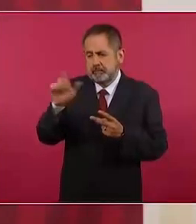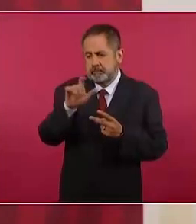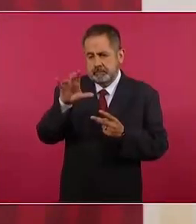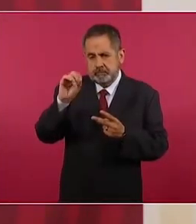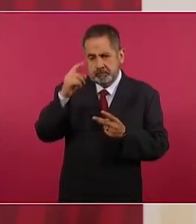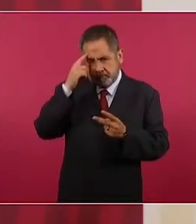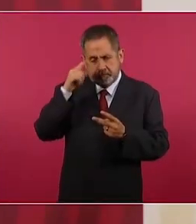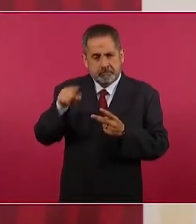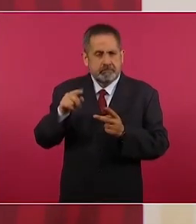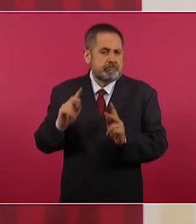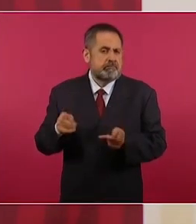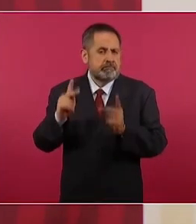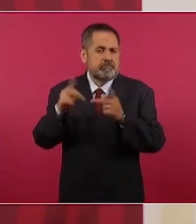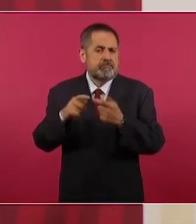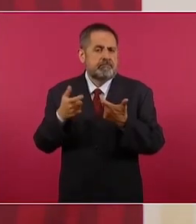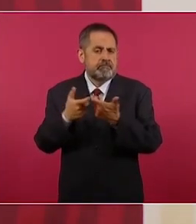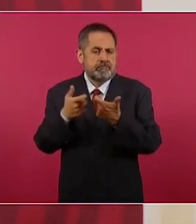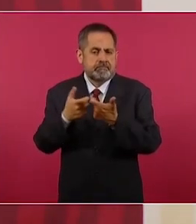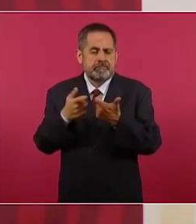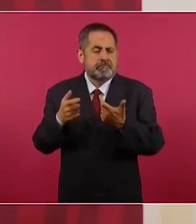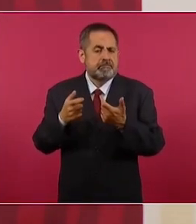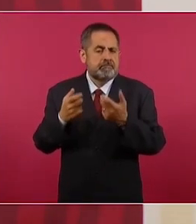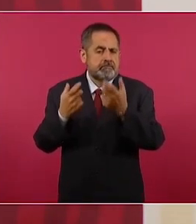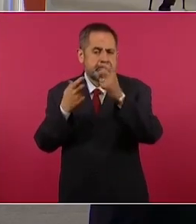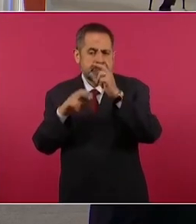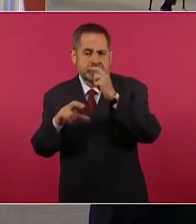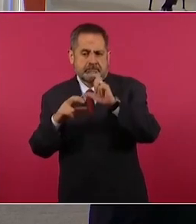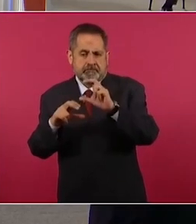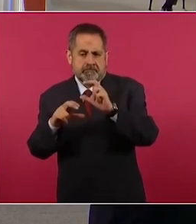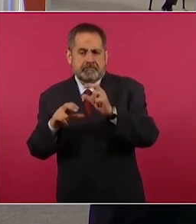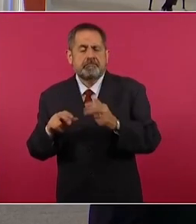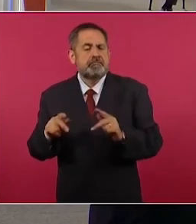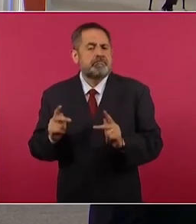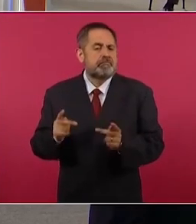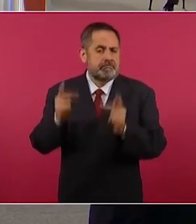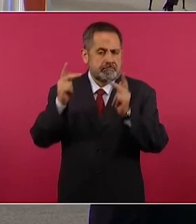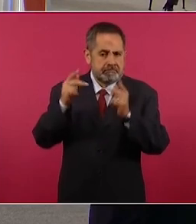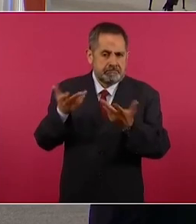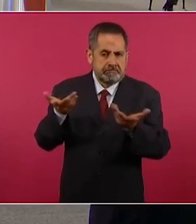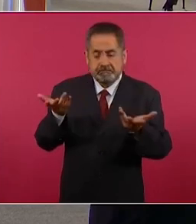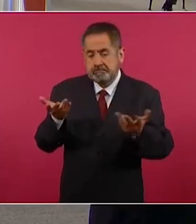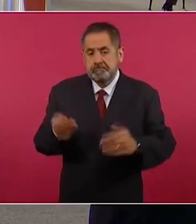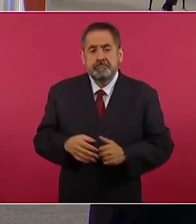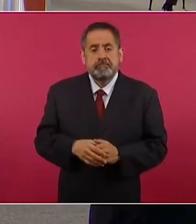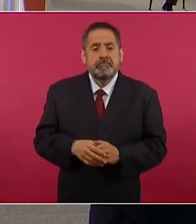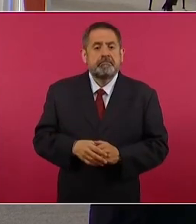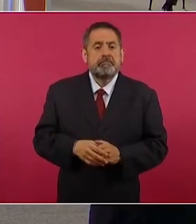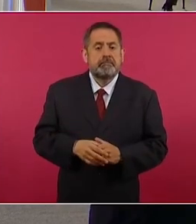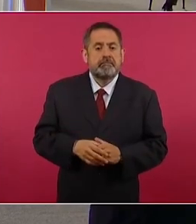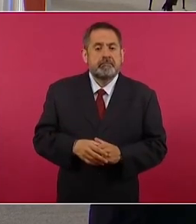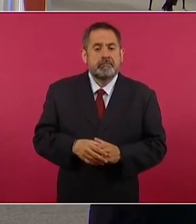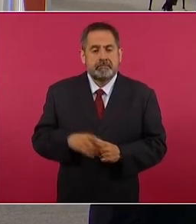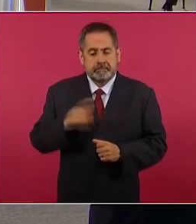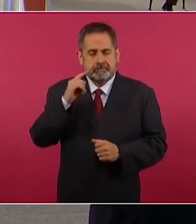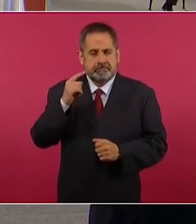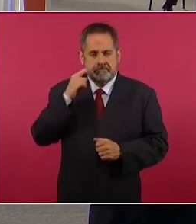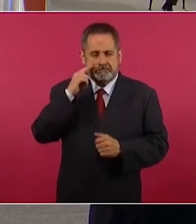venta de acciones de Aeroméxico. Sin embargo, si se